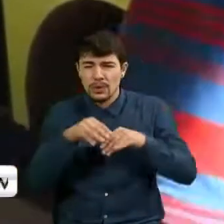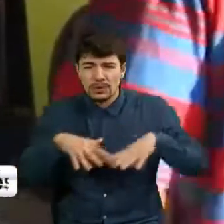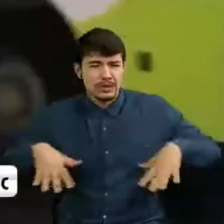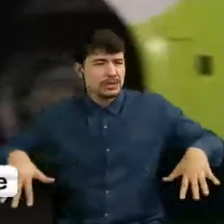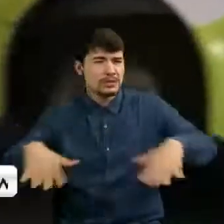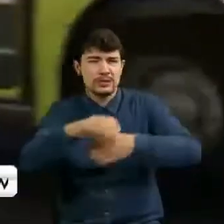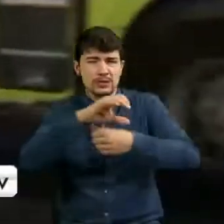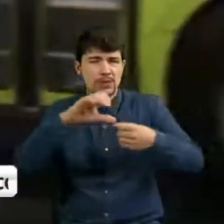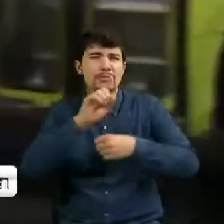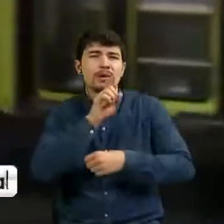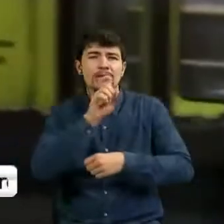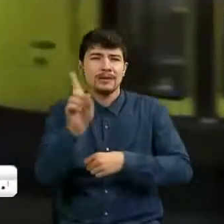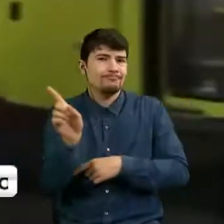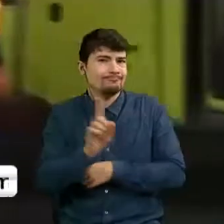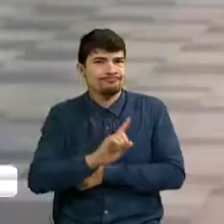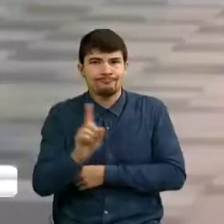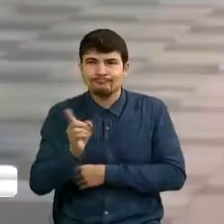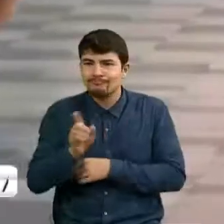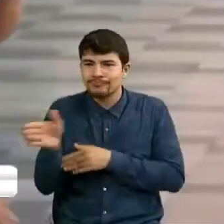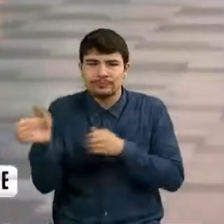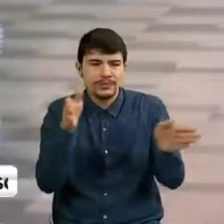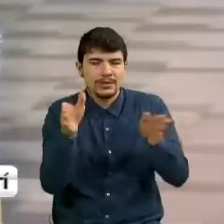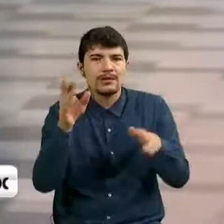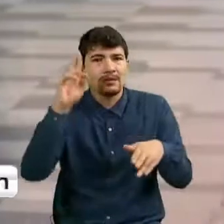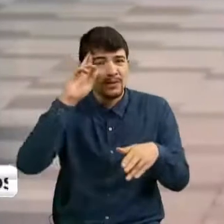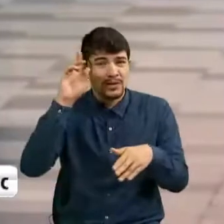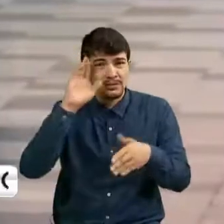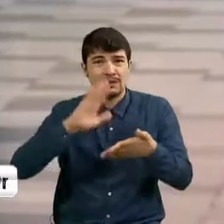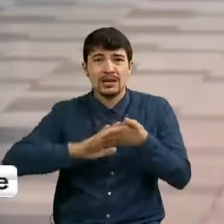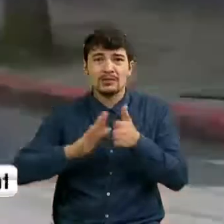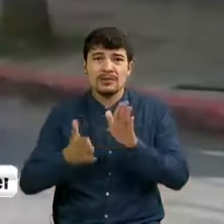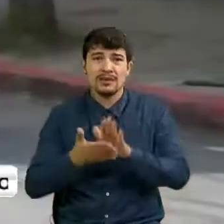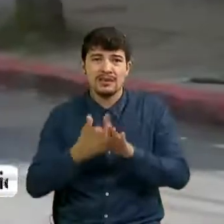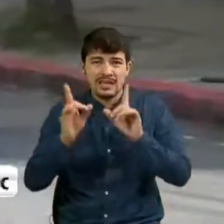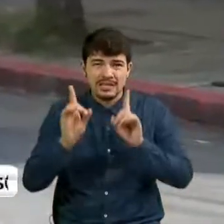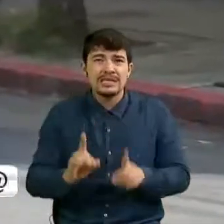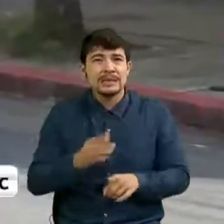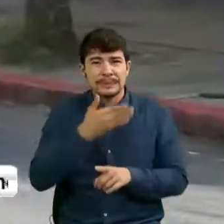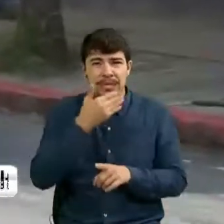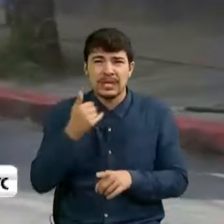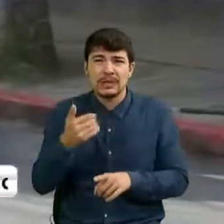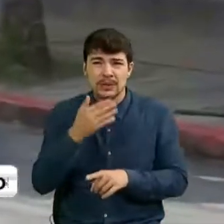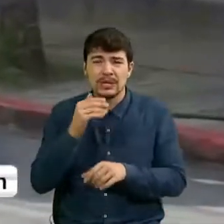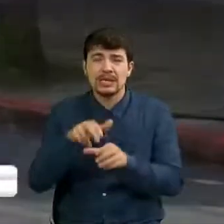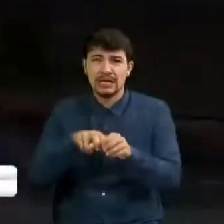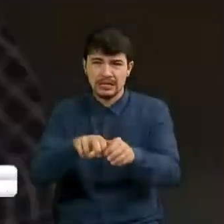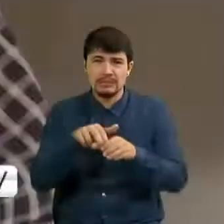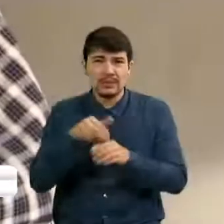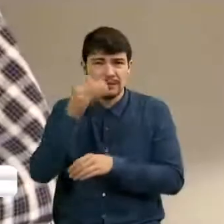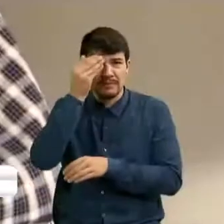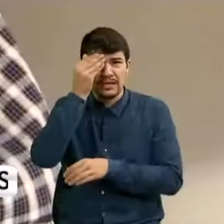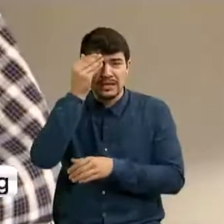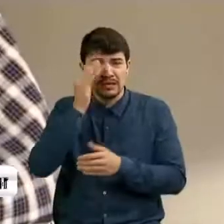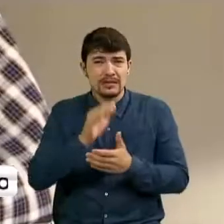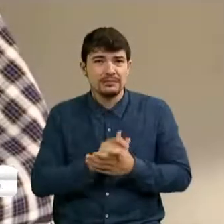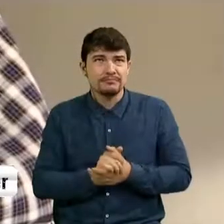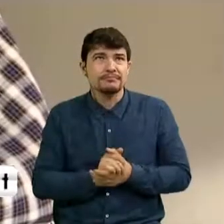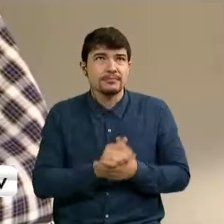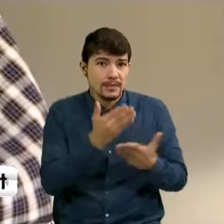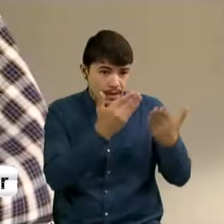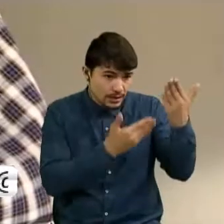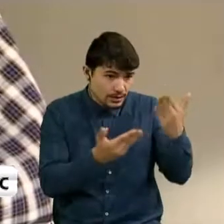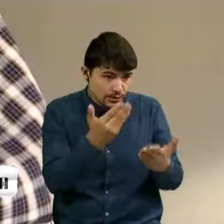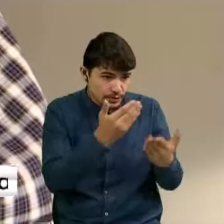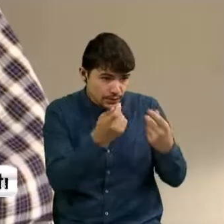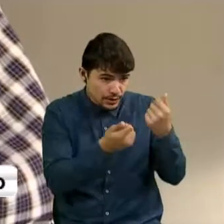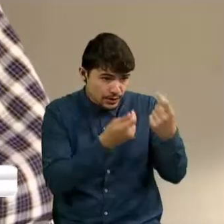área metropolitana de Bucaramanga. Por eso, los usuarios deciden utilizar transportes ilegales. El estudio económico